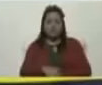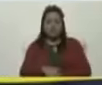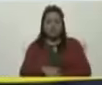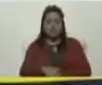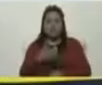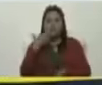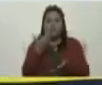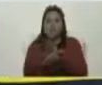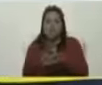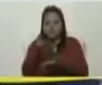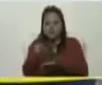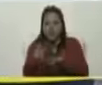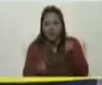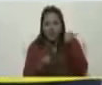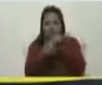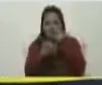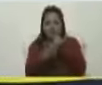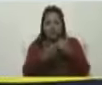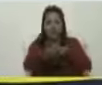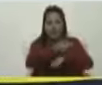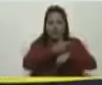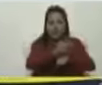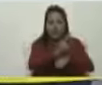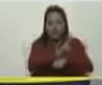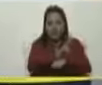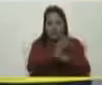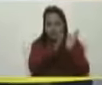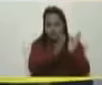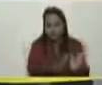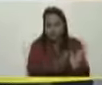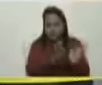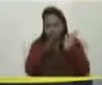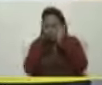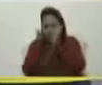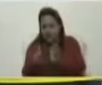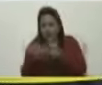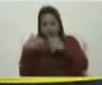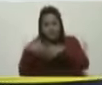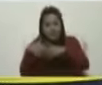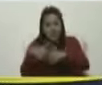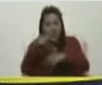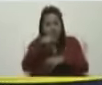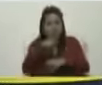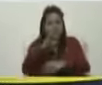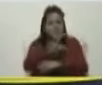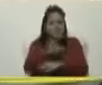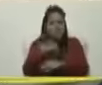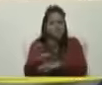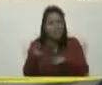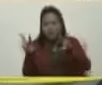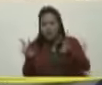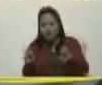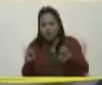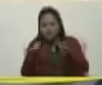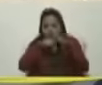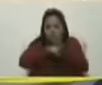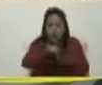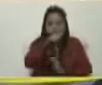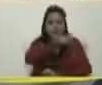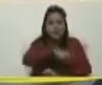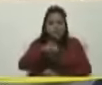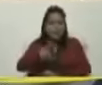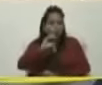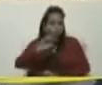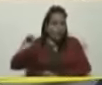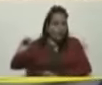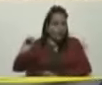ese aporte entre el Estado venezolano, gracias a ese aporte empresarial, ahí está un centro comercial que no solo lo visitan las personas del oeste